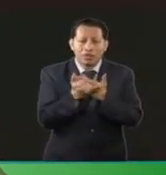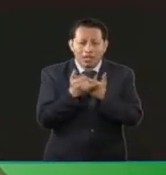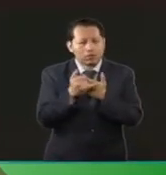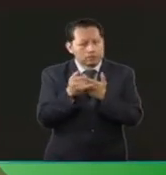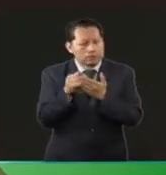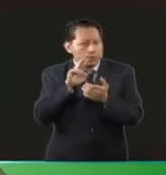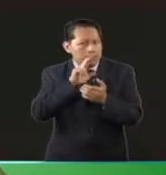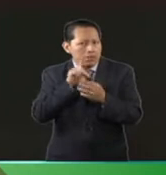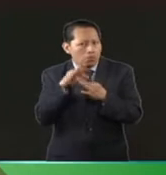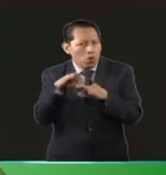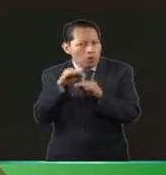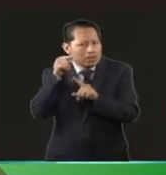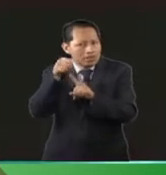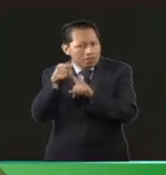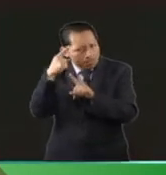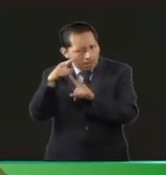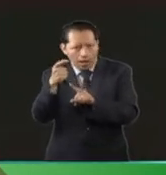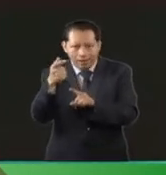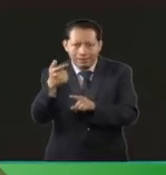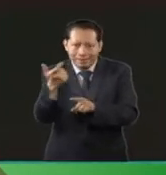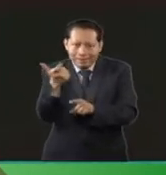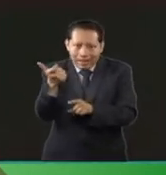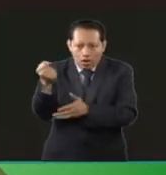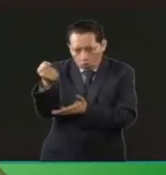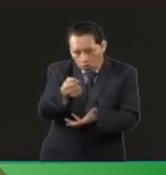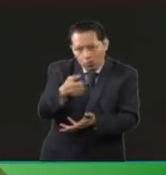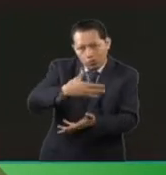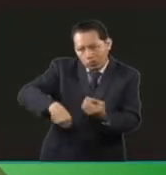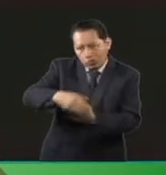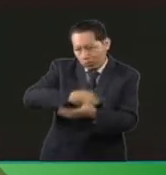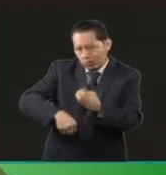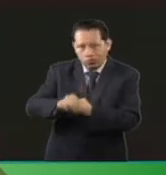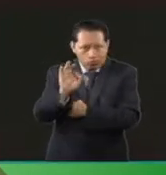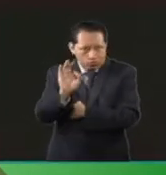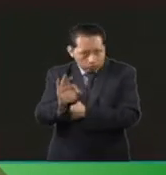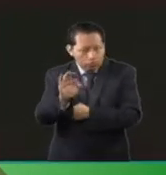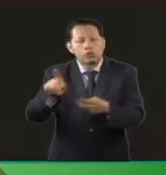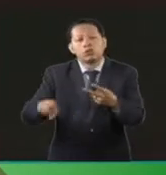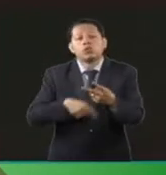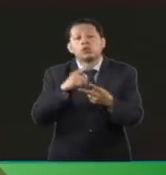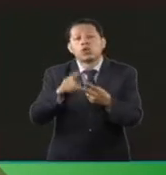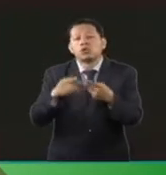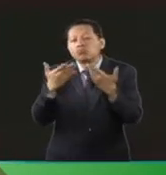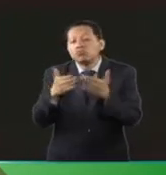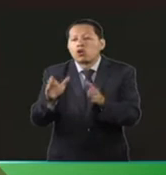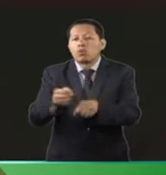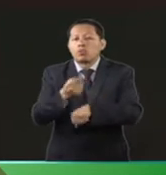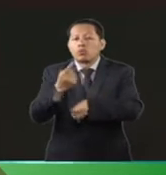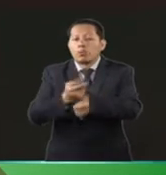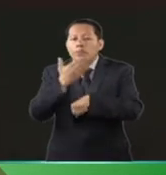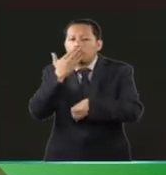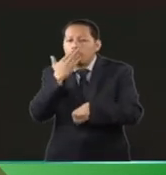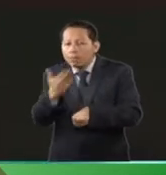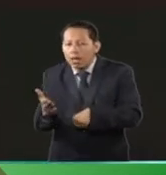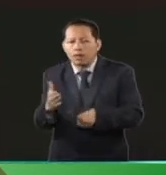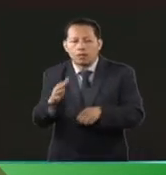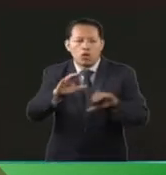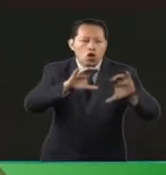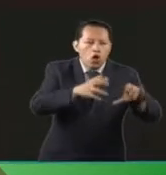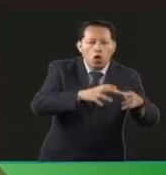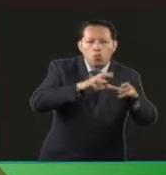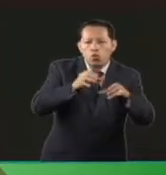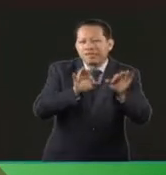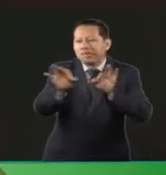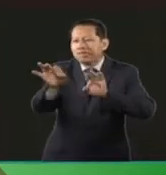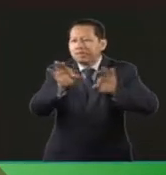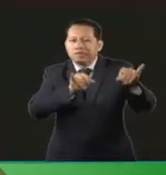solo promuevan inversiones sino que también generen oportunidades y conecten a las comunidades especialmente aquellas